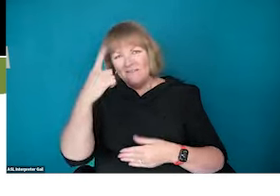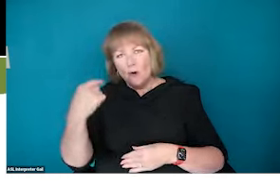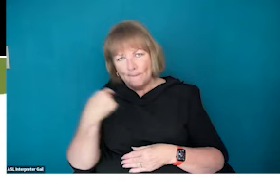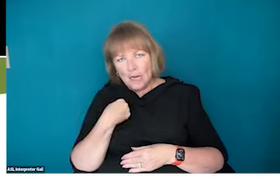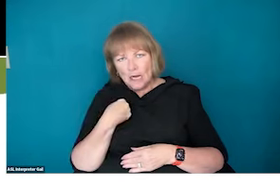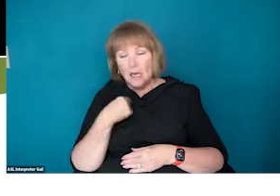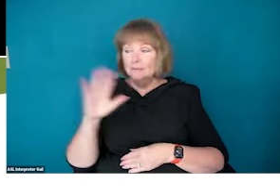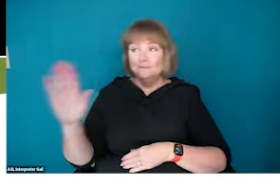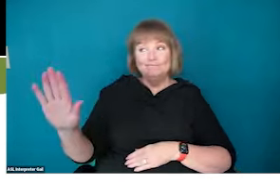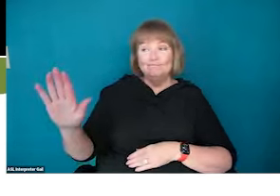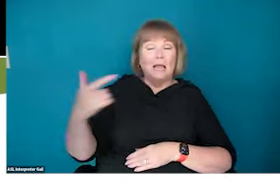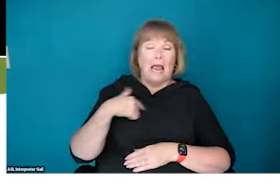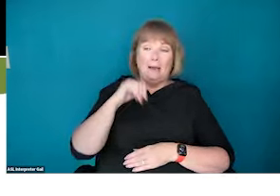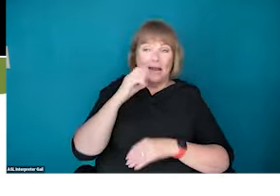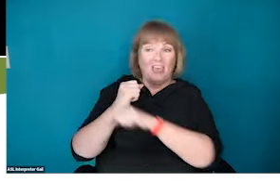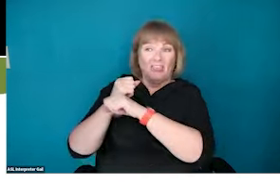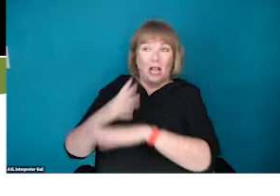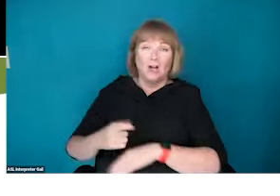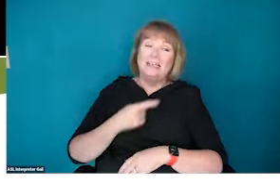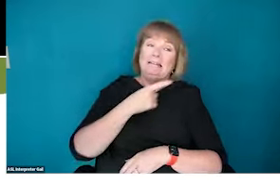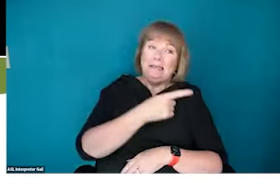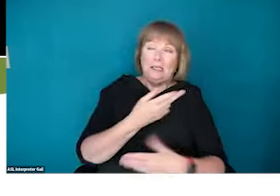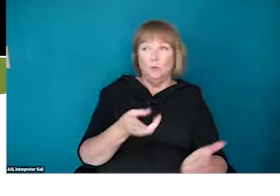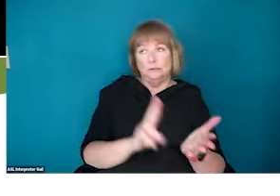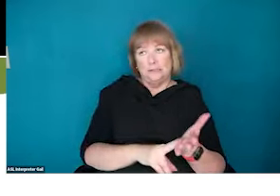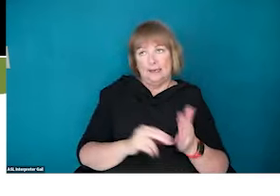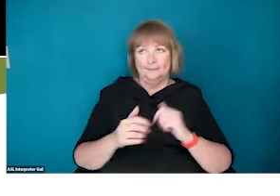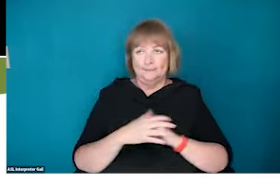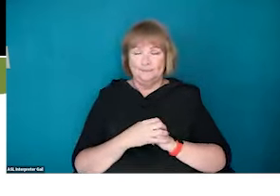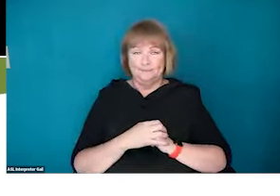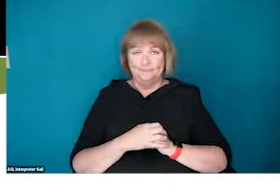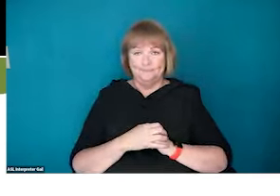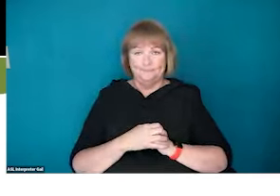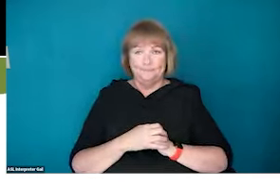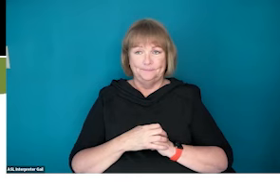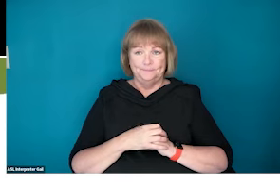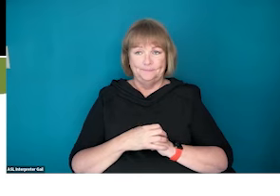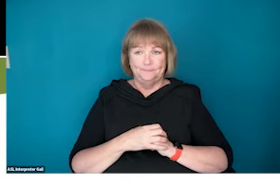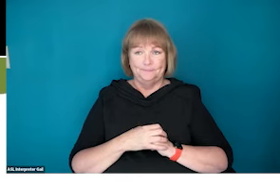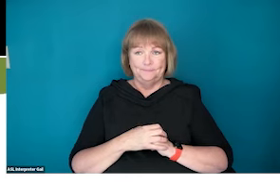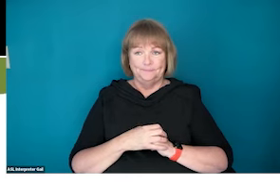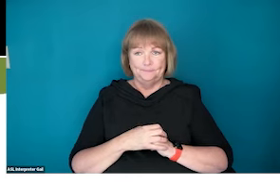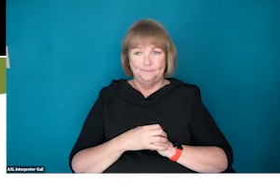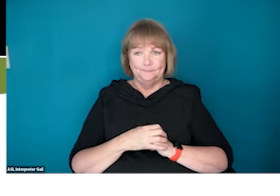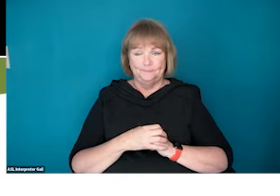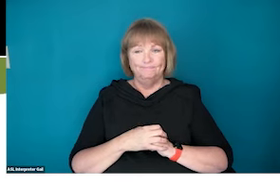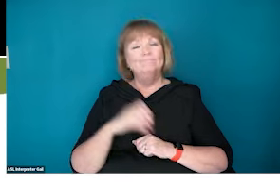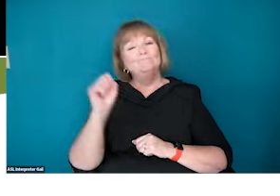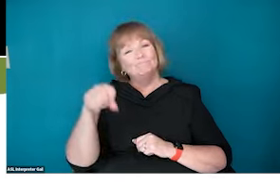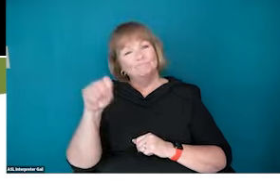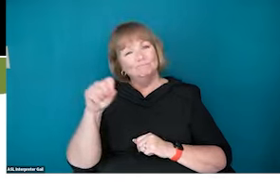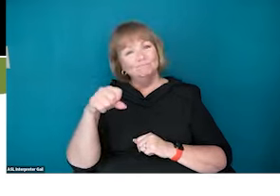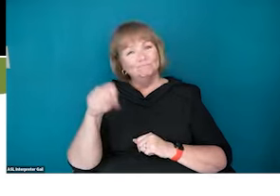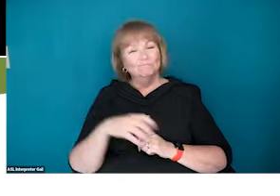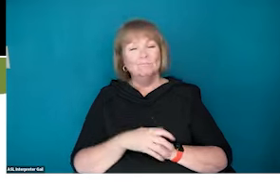Ashley habla mucho de eso. Entonces, muchas veces las personas se comunican directamente la persona que ejerce